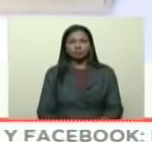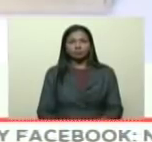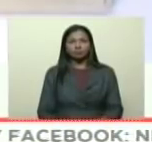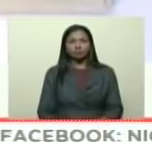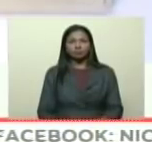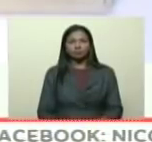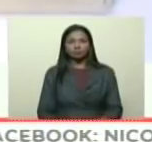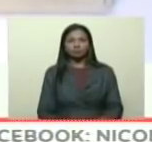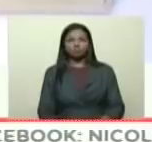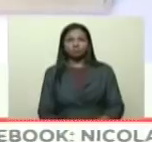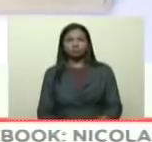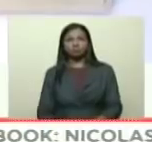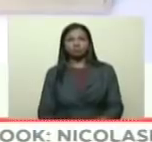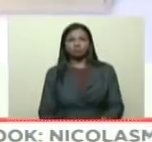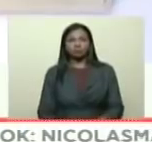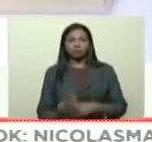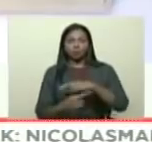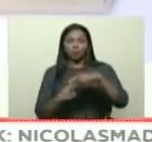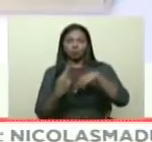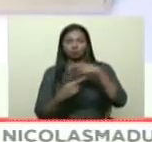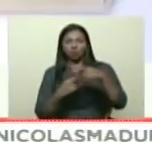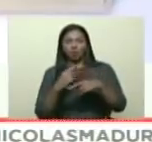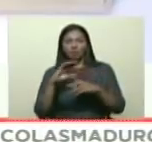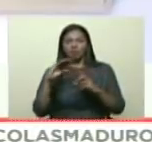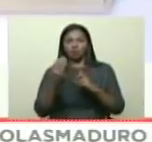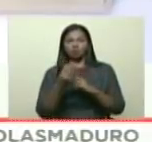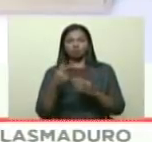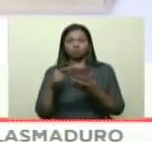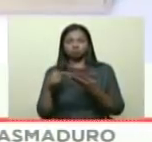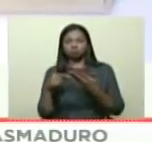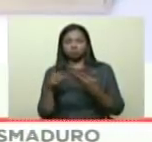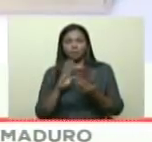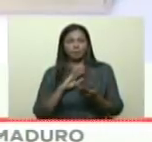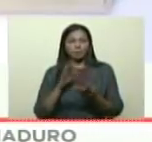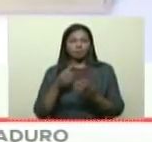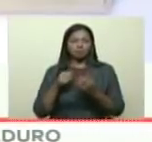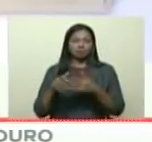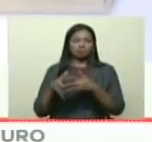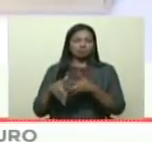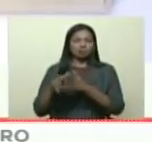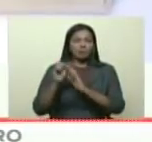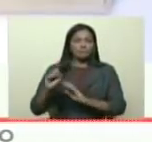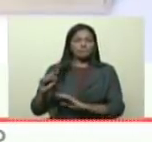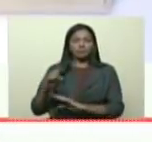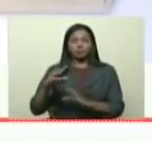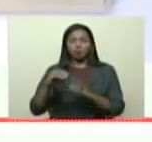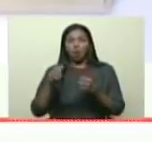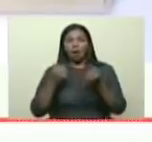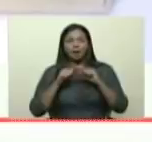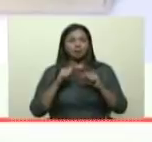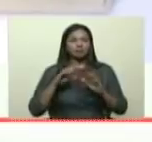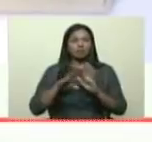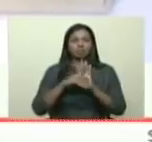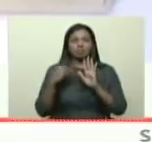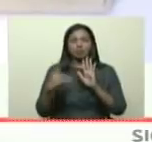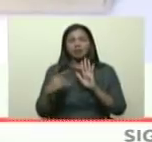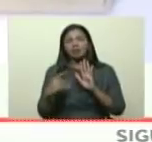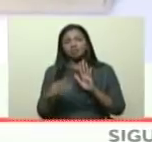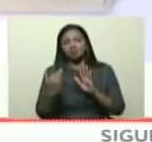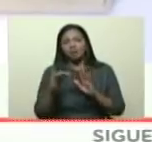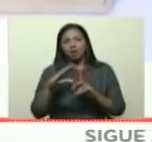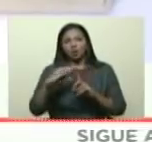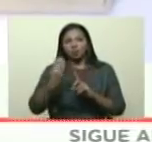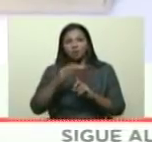Revolución en la cultura, dice aquí, con orientación contrahegemónica y descolonizadora, así como el pleno ejercicio de los derechos culturales del